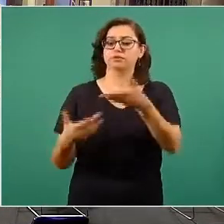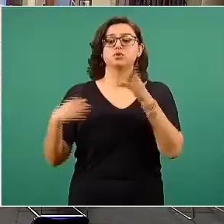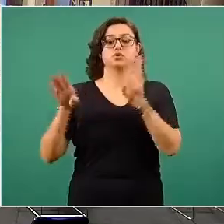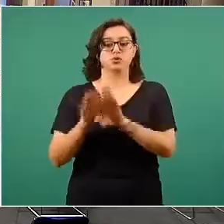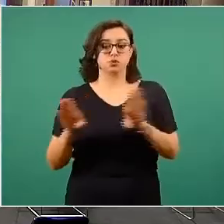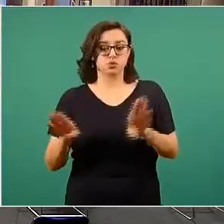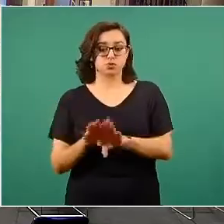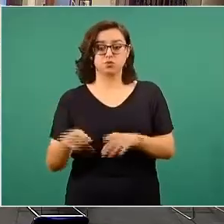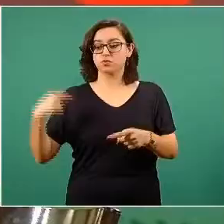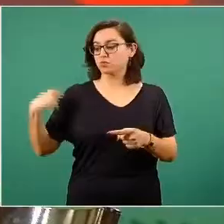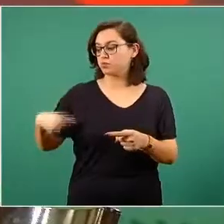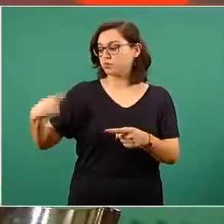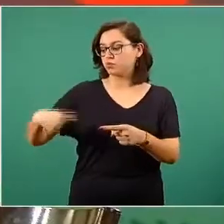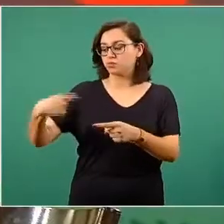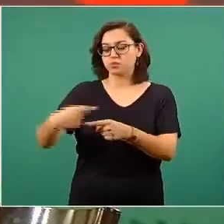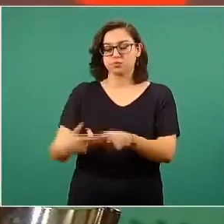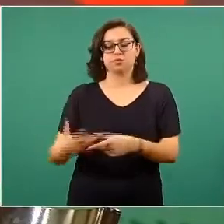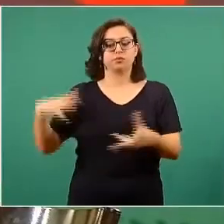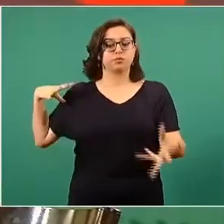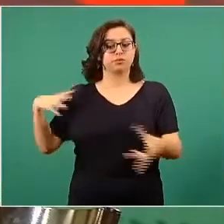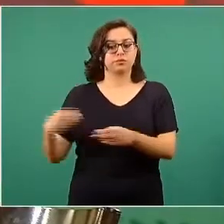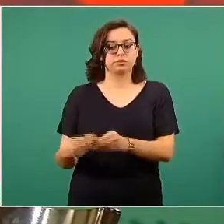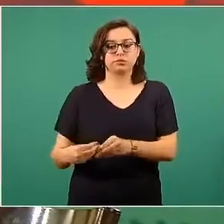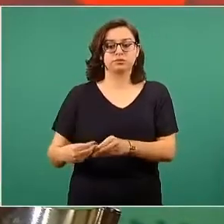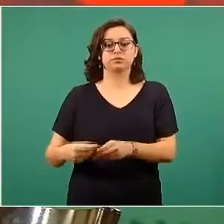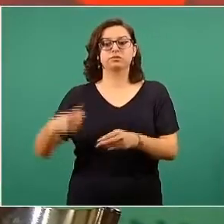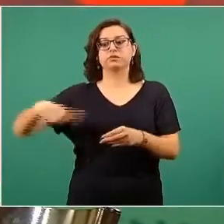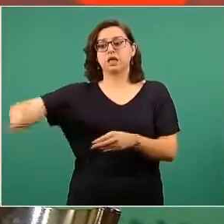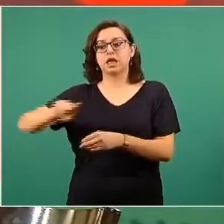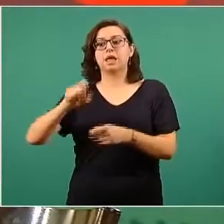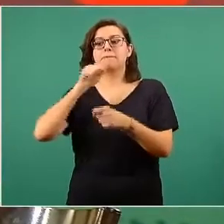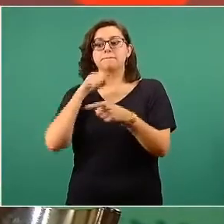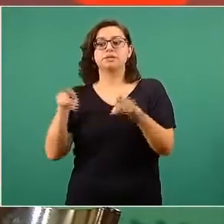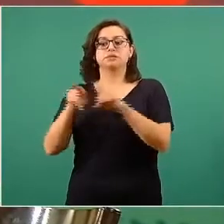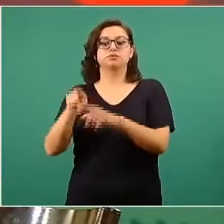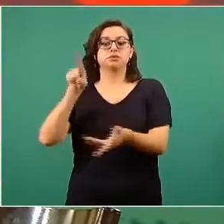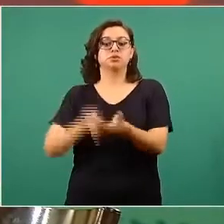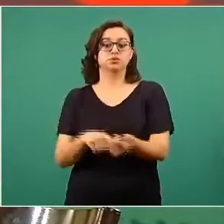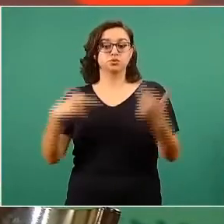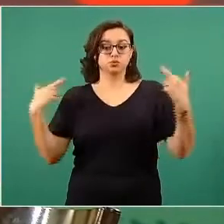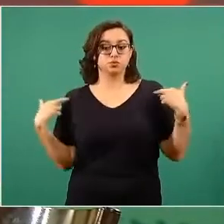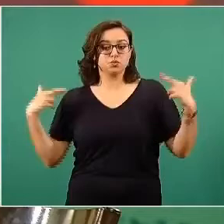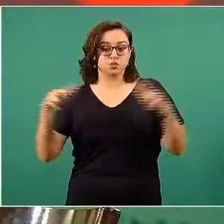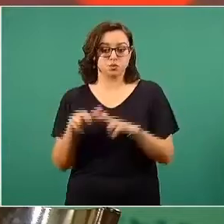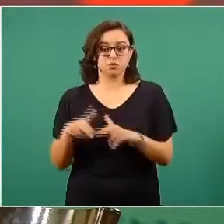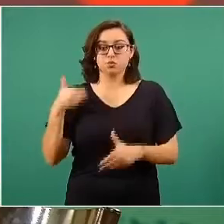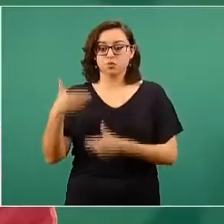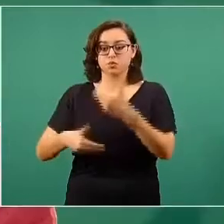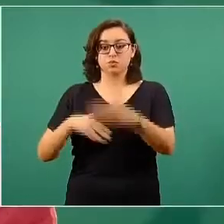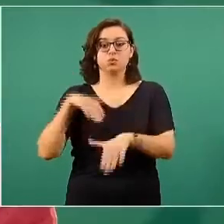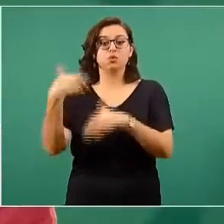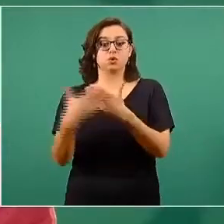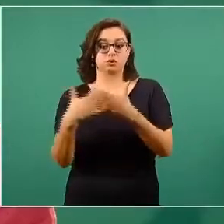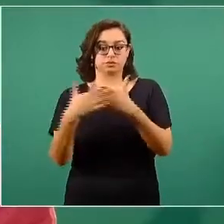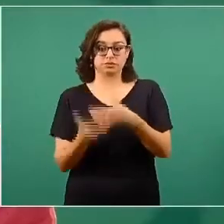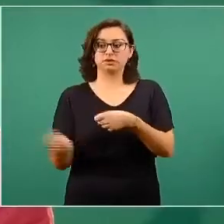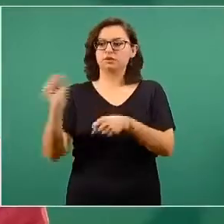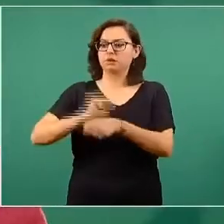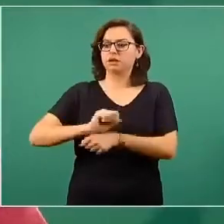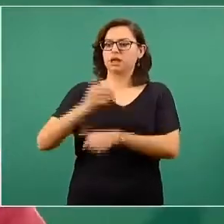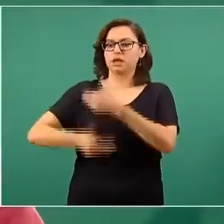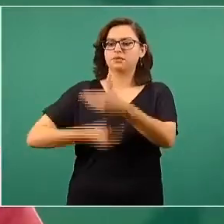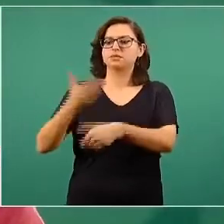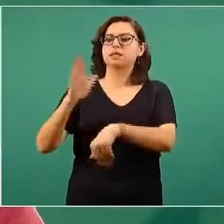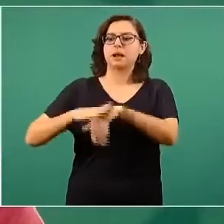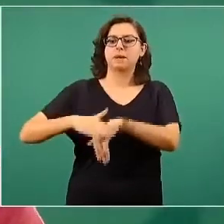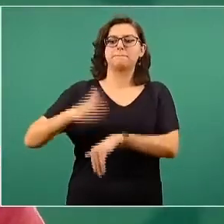hasta ahorita en la vacunación del personal educativo y lo que estaremos avanzando en las siguientes semanas. Le